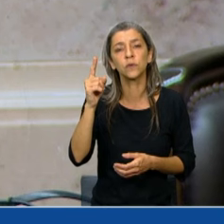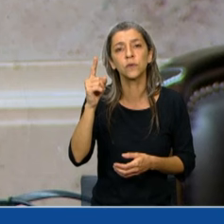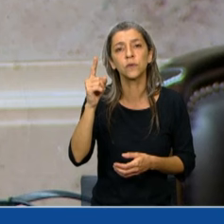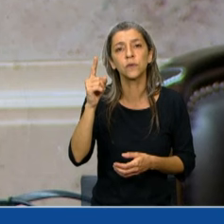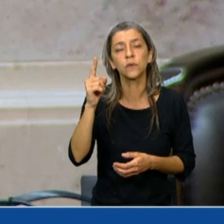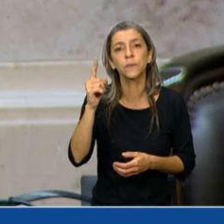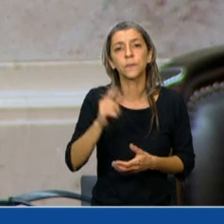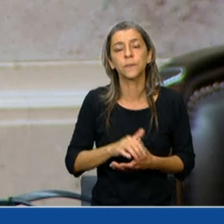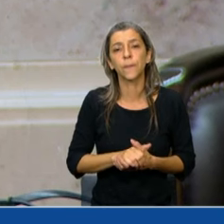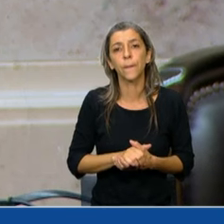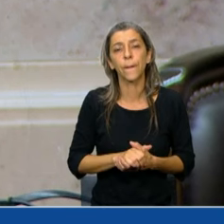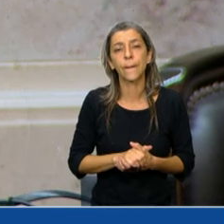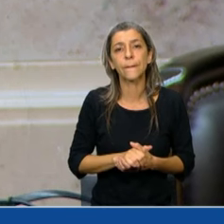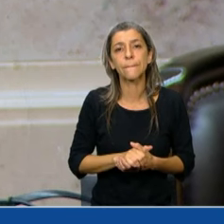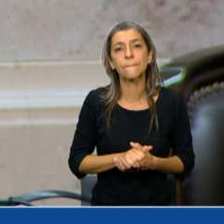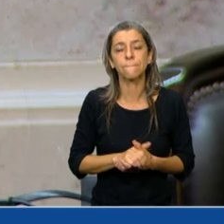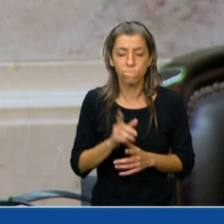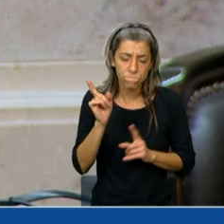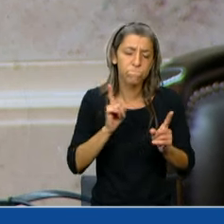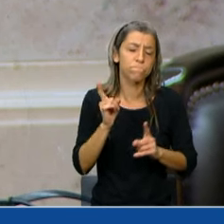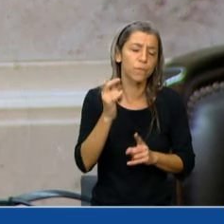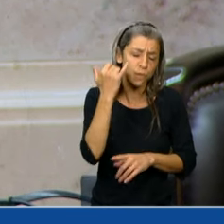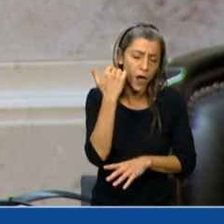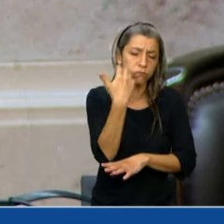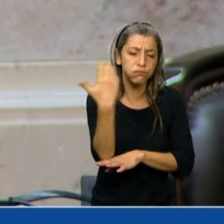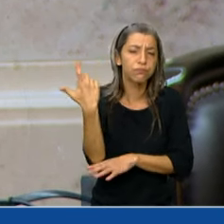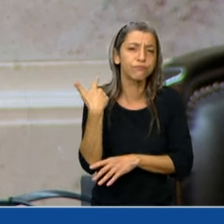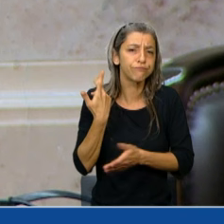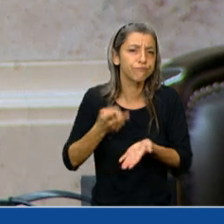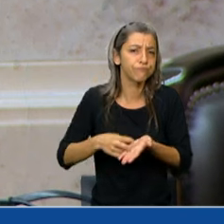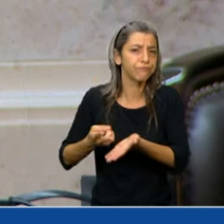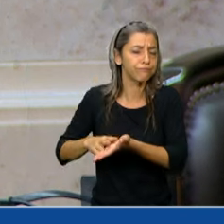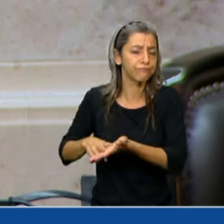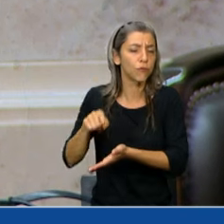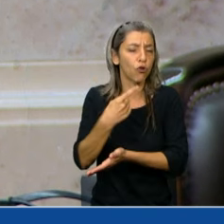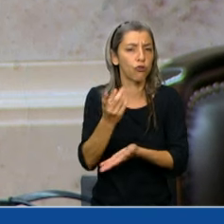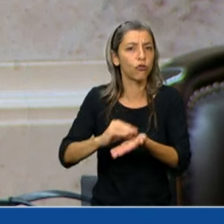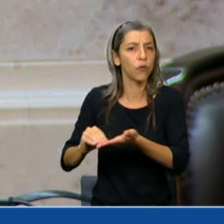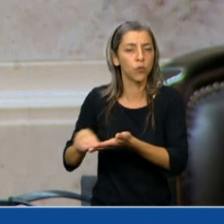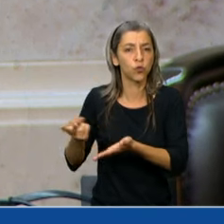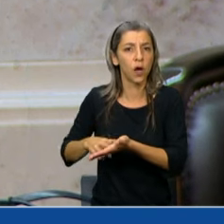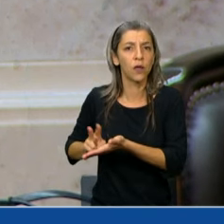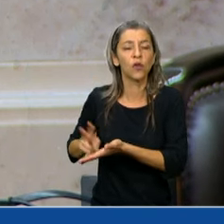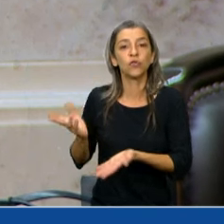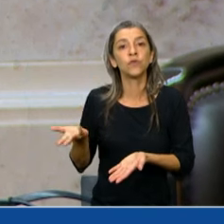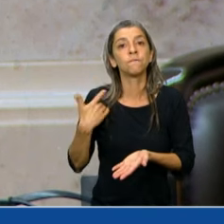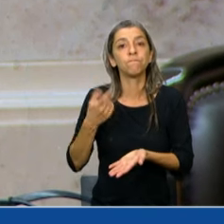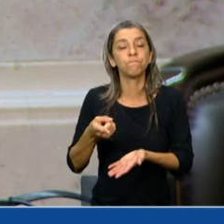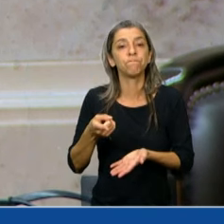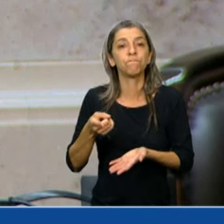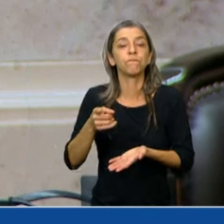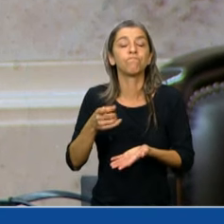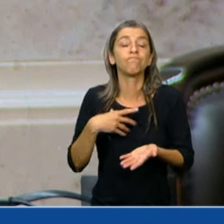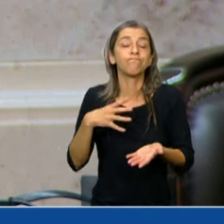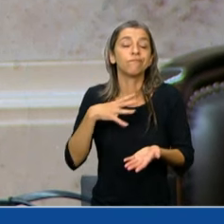ha se ha reiterado bastante en esta noche por otros diputados que es la falta de